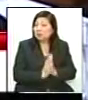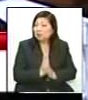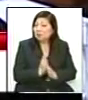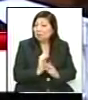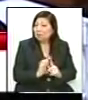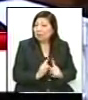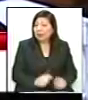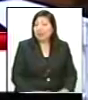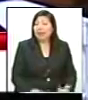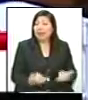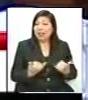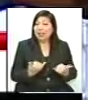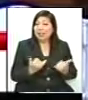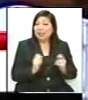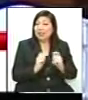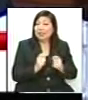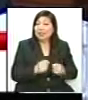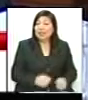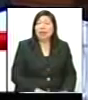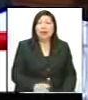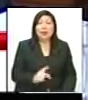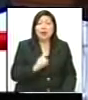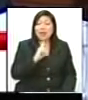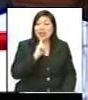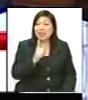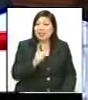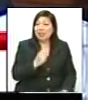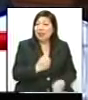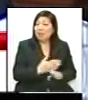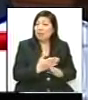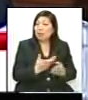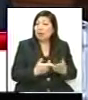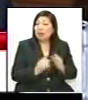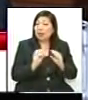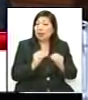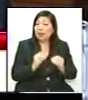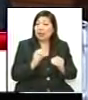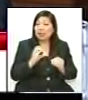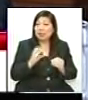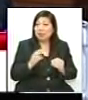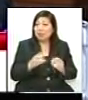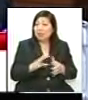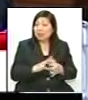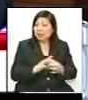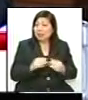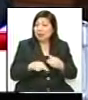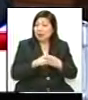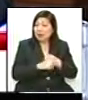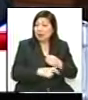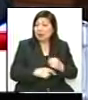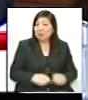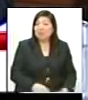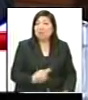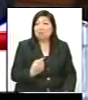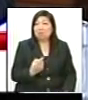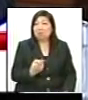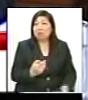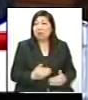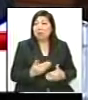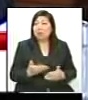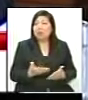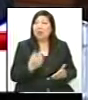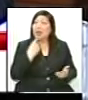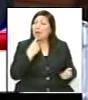decir, esa designación, que no es la forma como se designó a los magistrados históricamente en nuestro país, por un órgano externo,